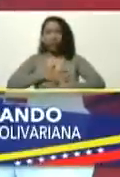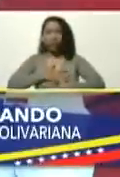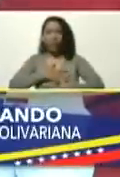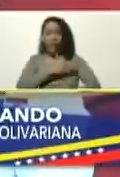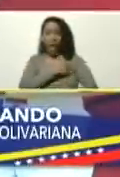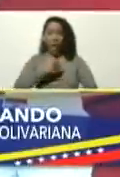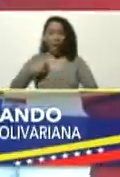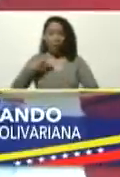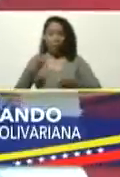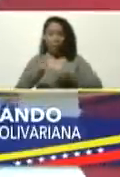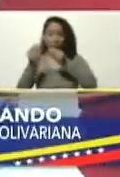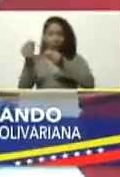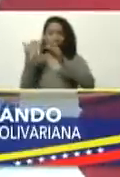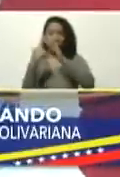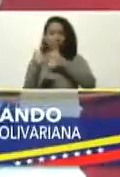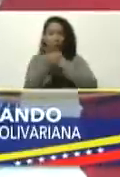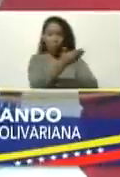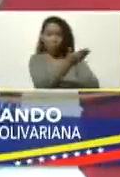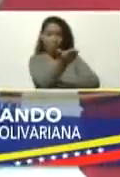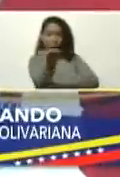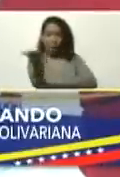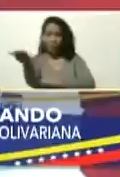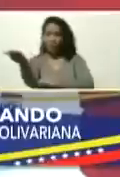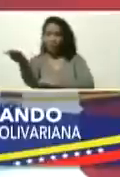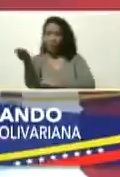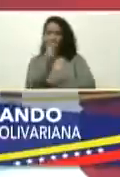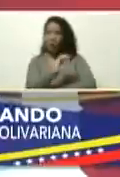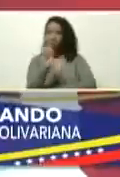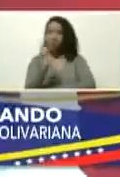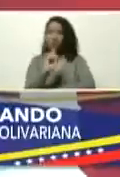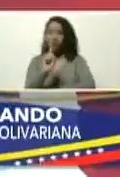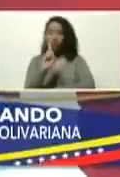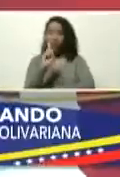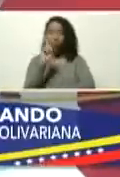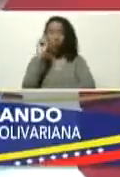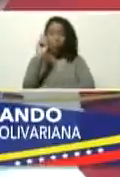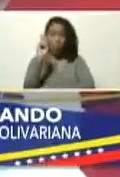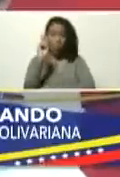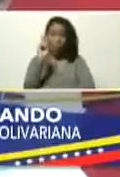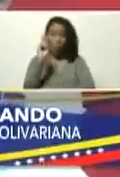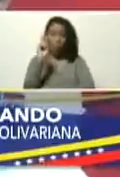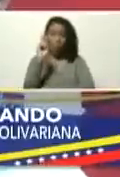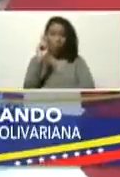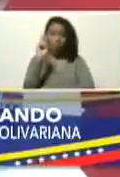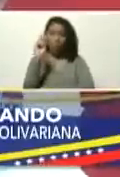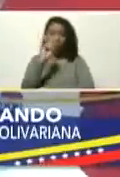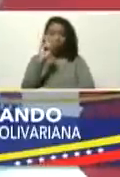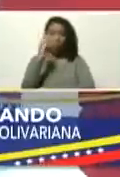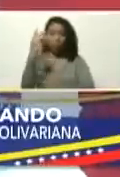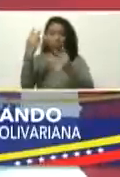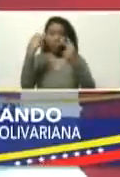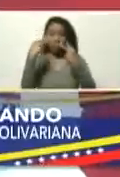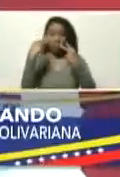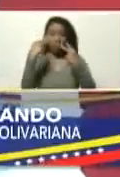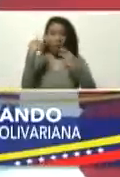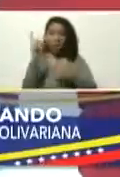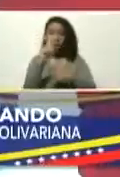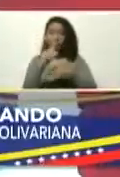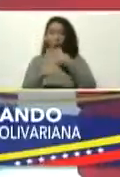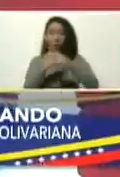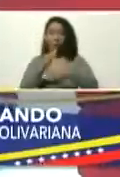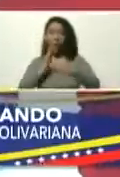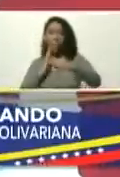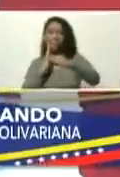queremos dejarle como mensaje a ustedes, nobles oficiales, nobles cadetes, que no detengan su